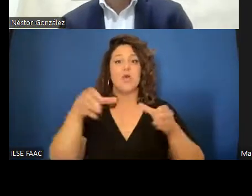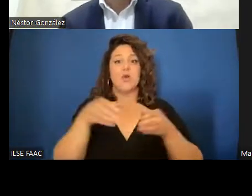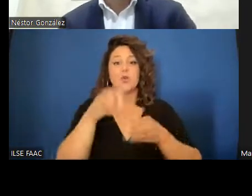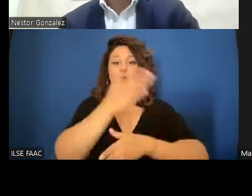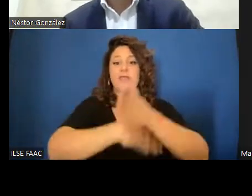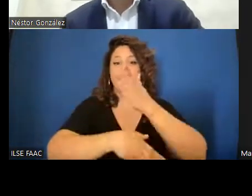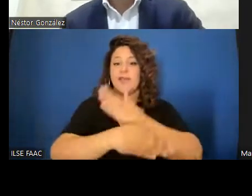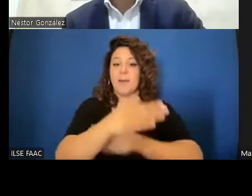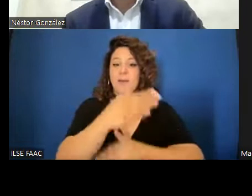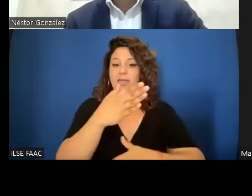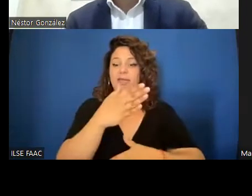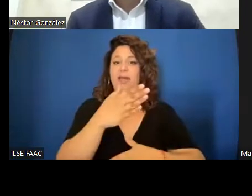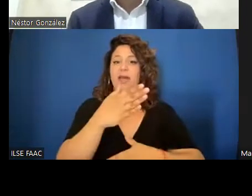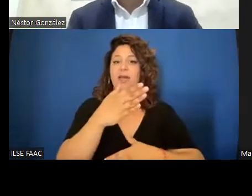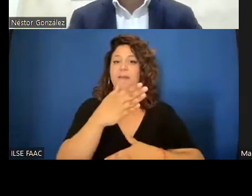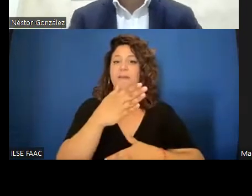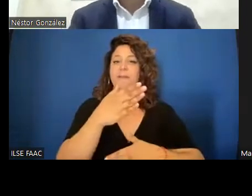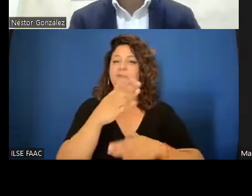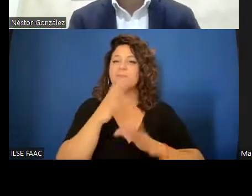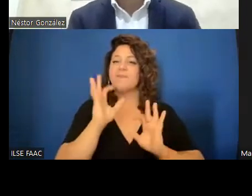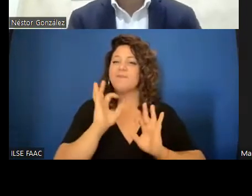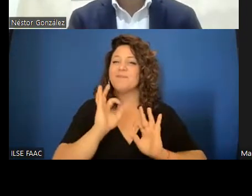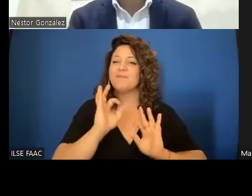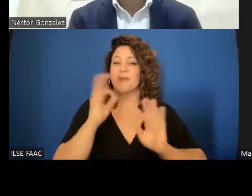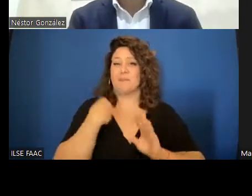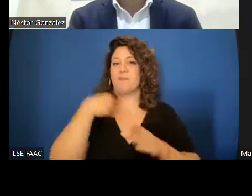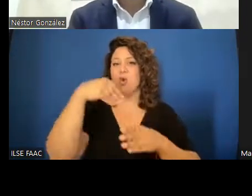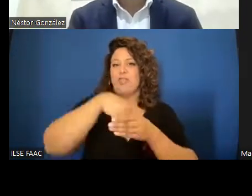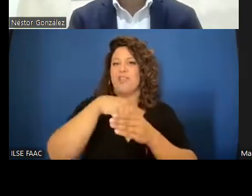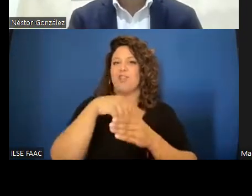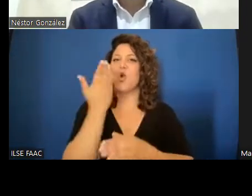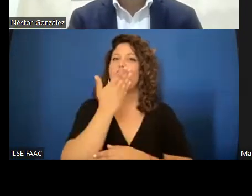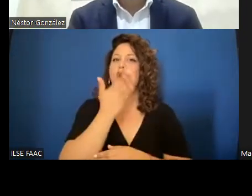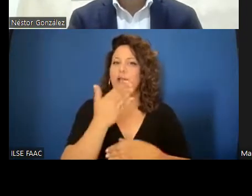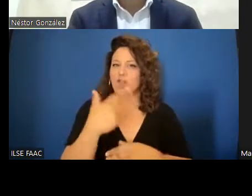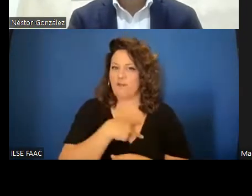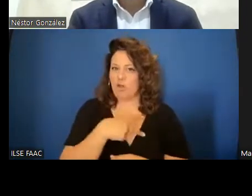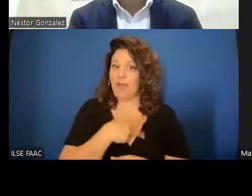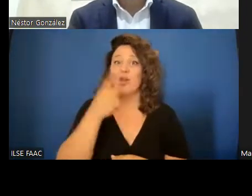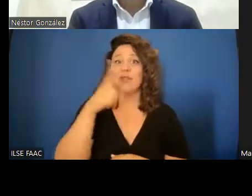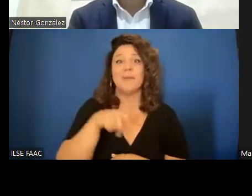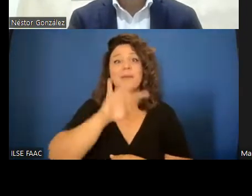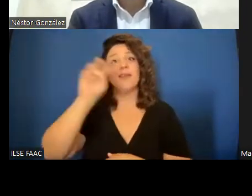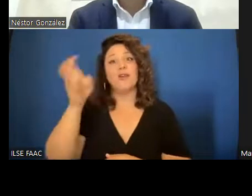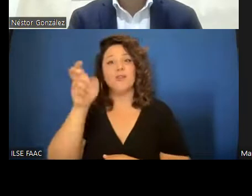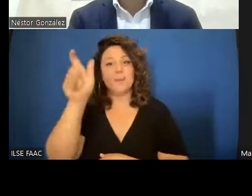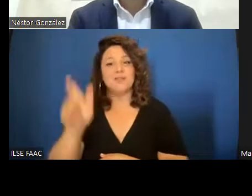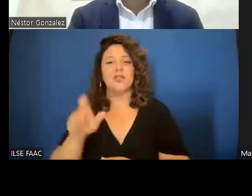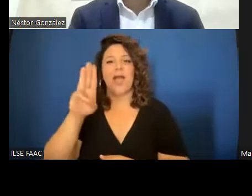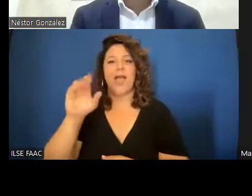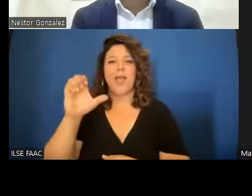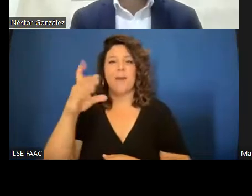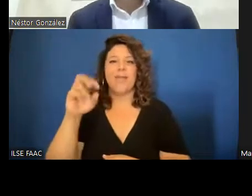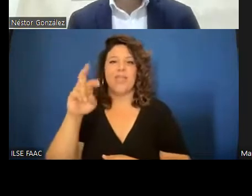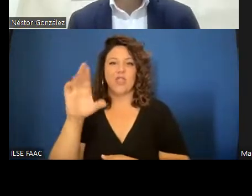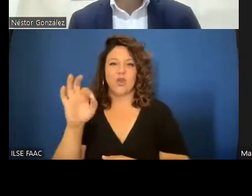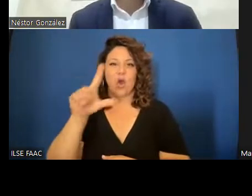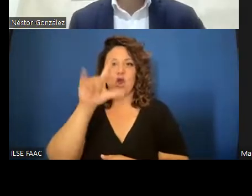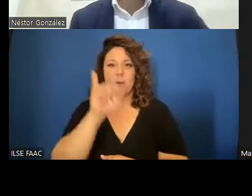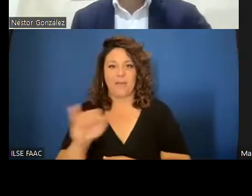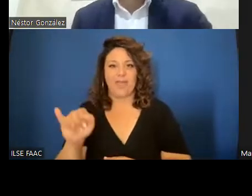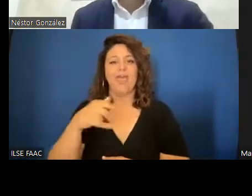de la Ilustre Colegio de Granada, experto en discapacidad y en derecho